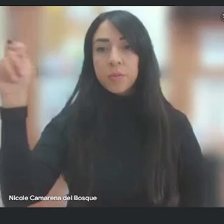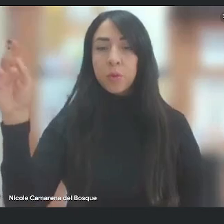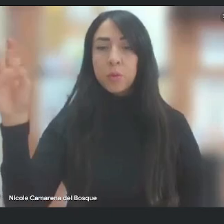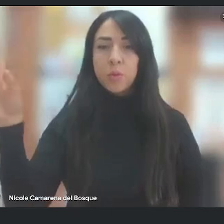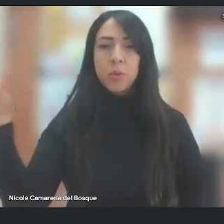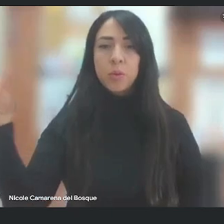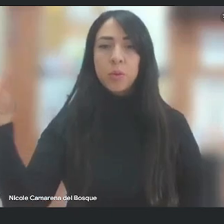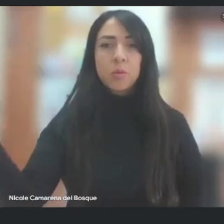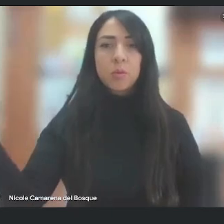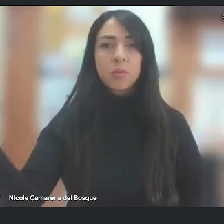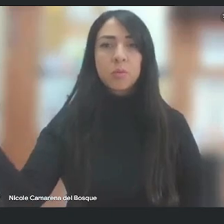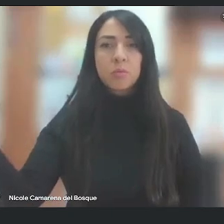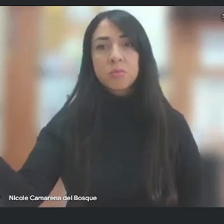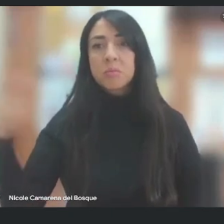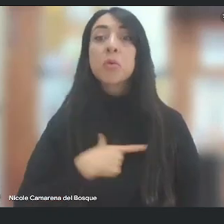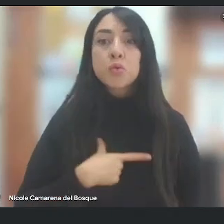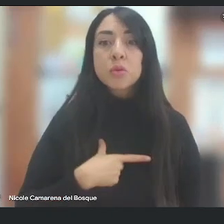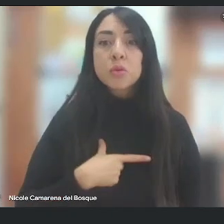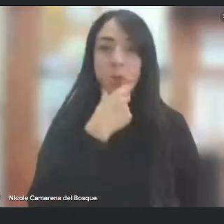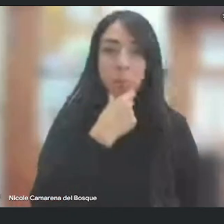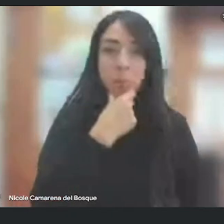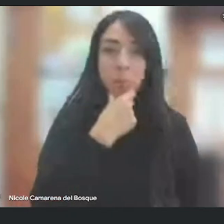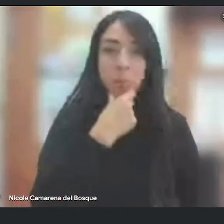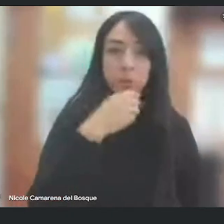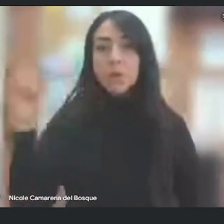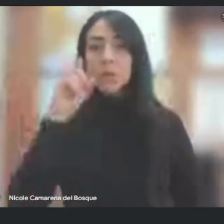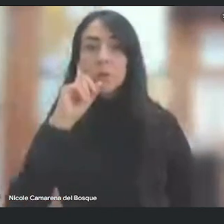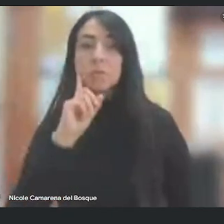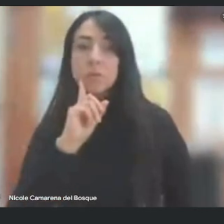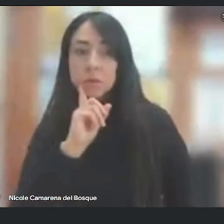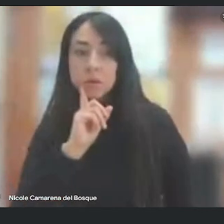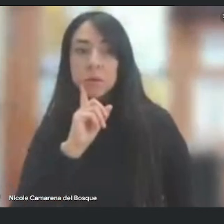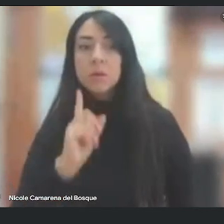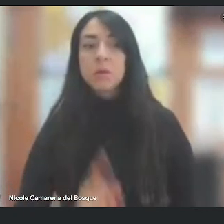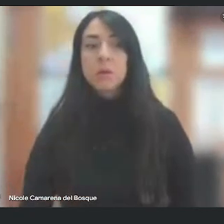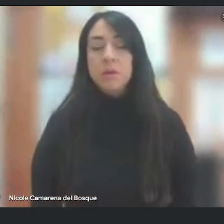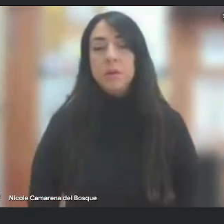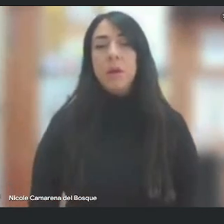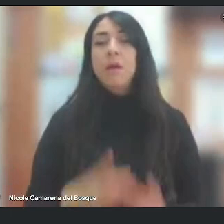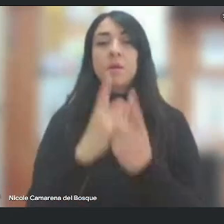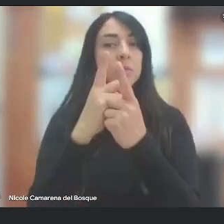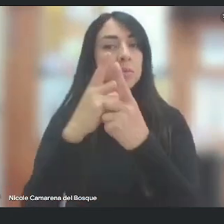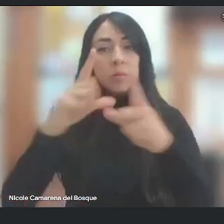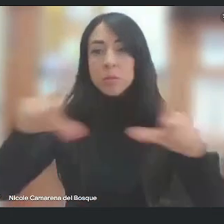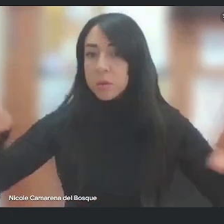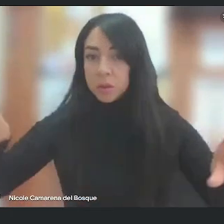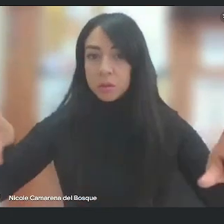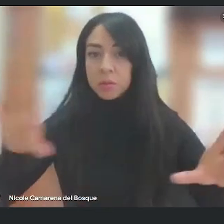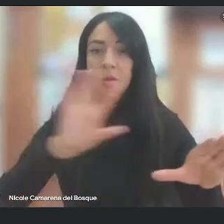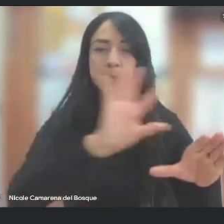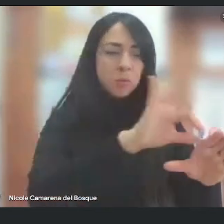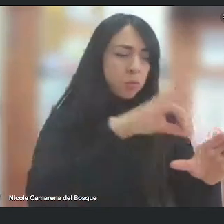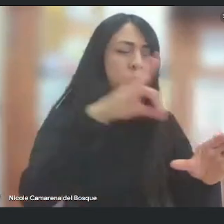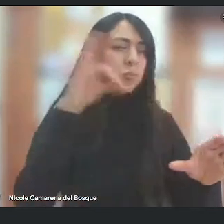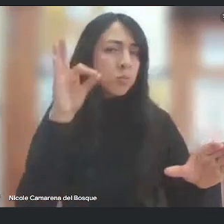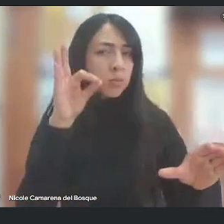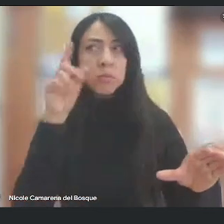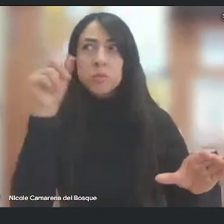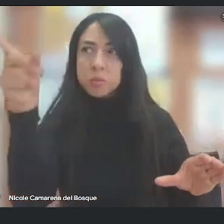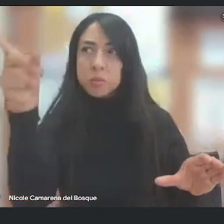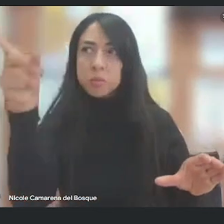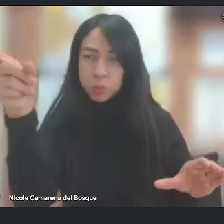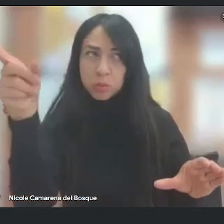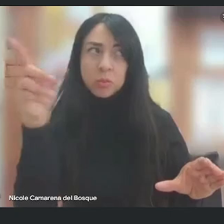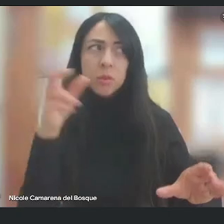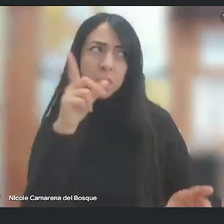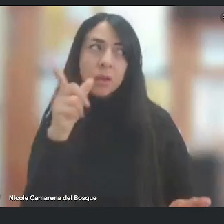que pueden elegir estar con alguien y casarse, tener hijos, tener una familia, y